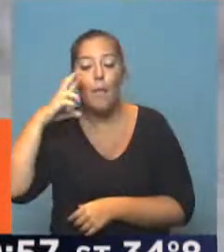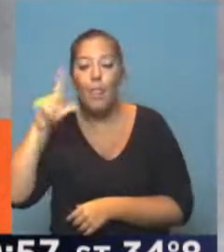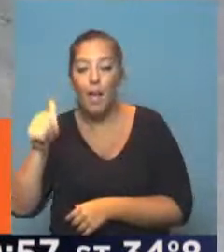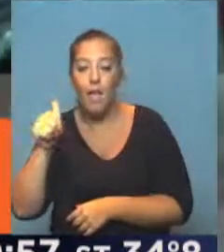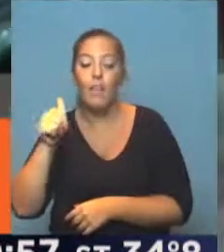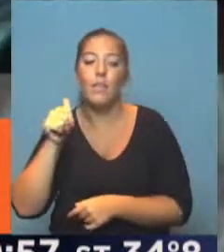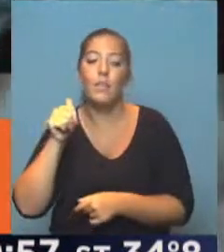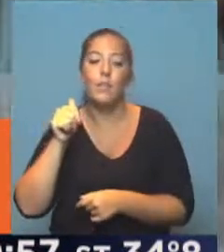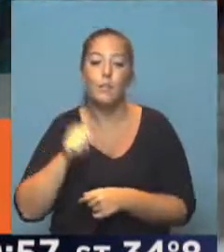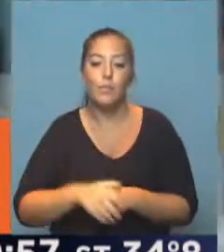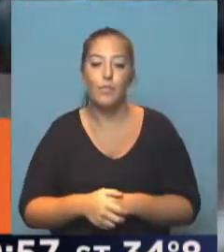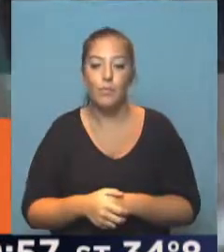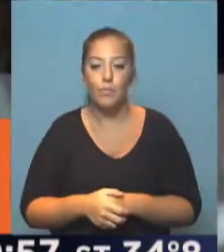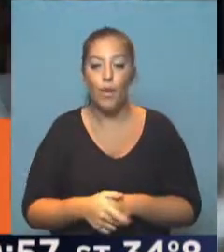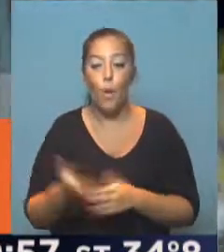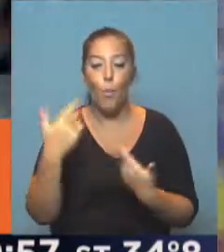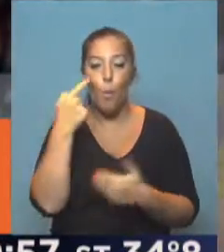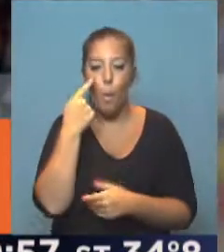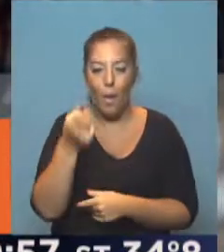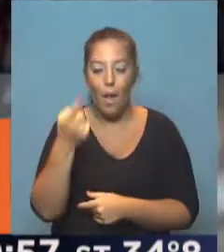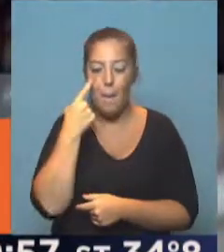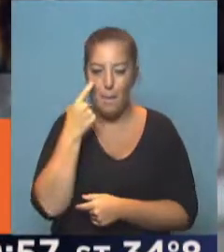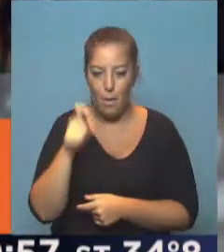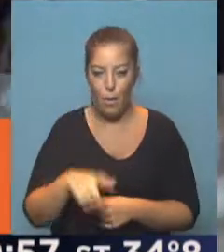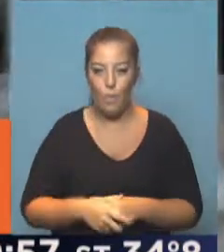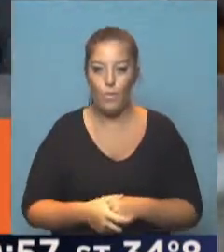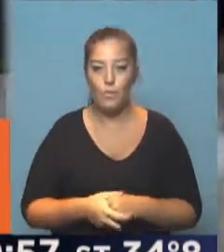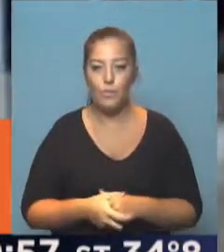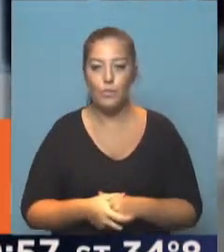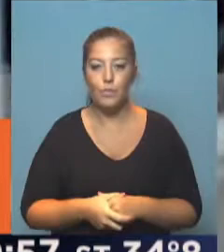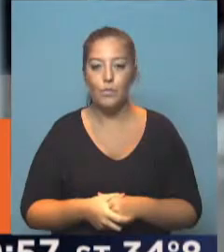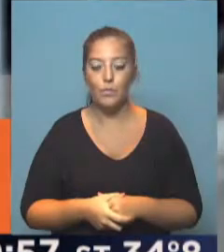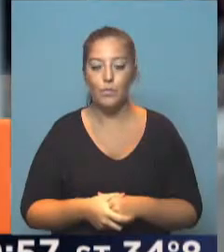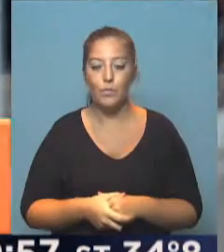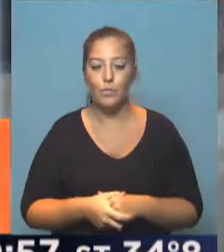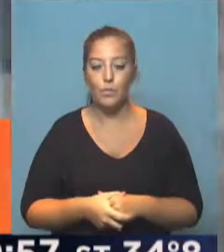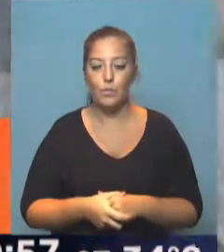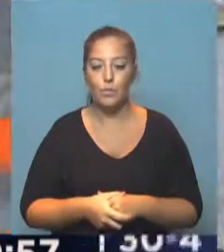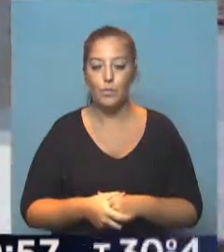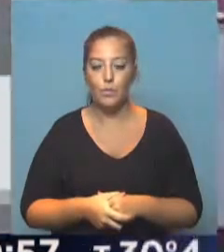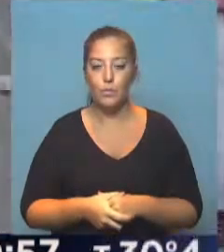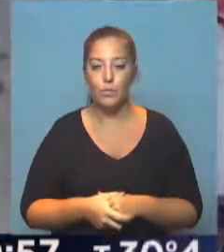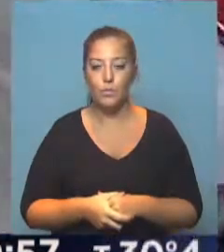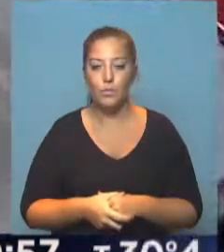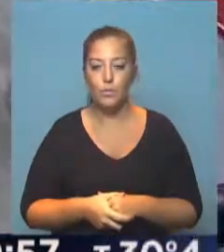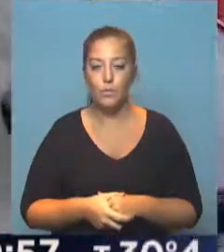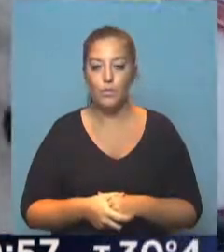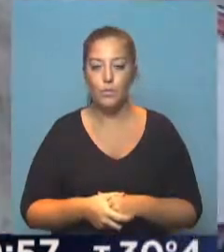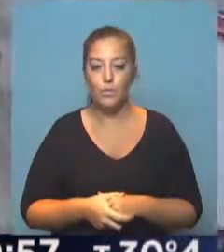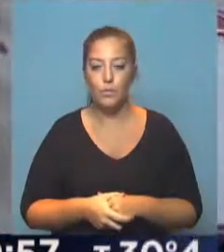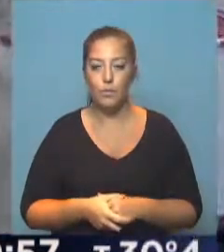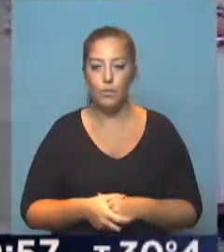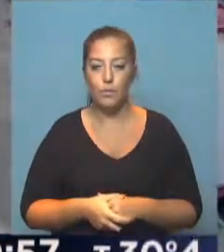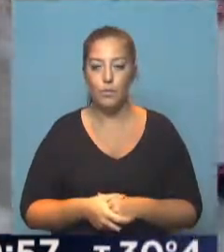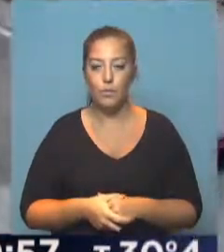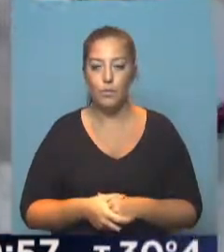Vicente López. Ustedes lo pueden apreciar aquí en vivo y en directo en Televisión Pública Noticias. Atención, tenemos un nene perdido, Santiago.